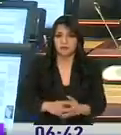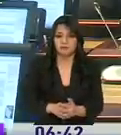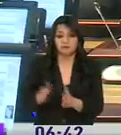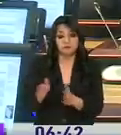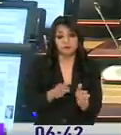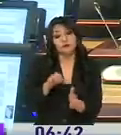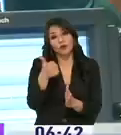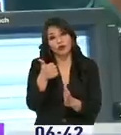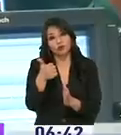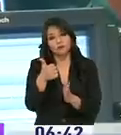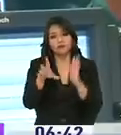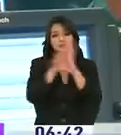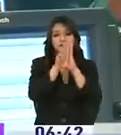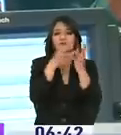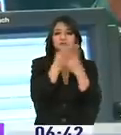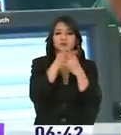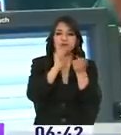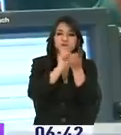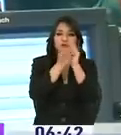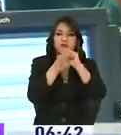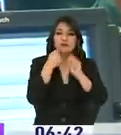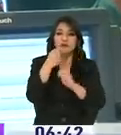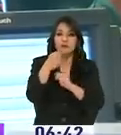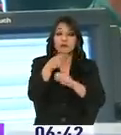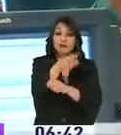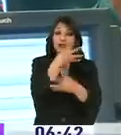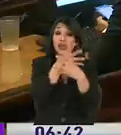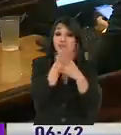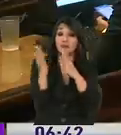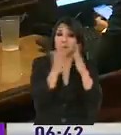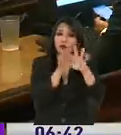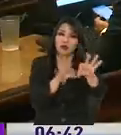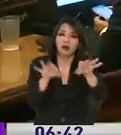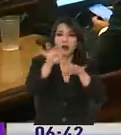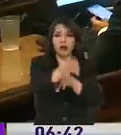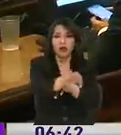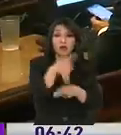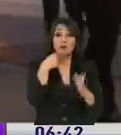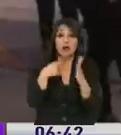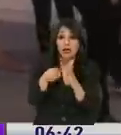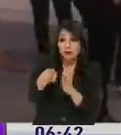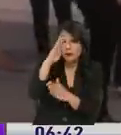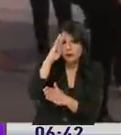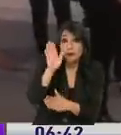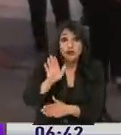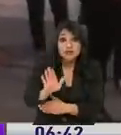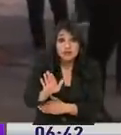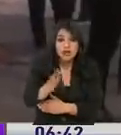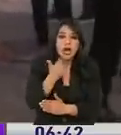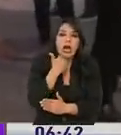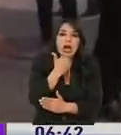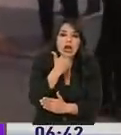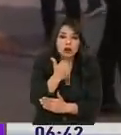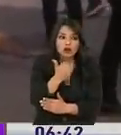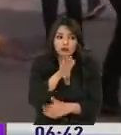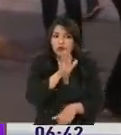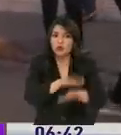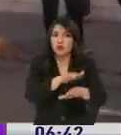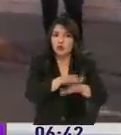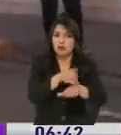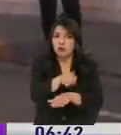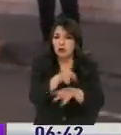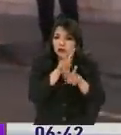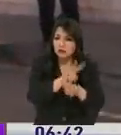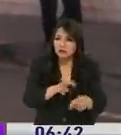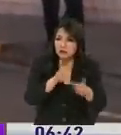cambios en el COIP abre la posibilidad de sustituir la prisión preventiva en el caso de que un uniformado activo esté implicado en un hecho que es